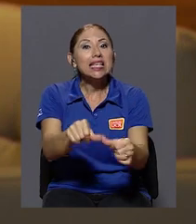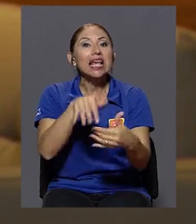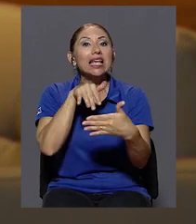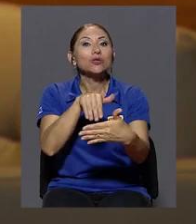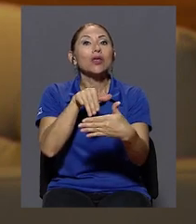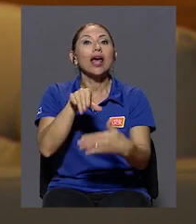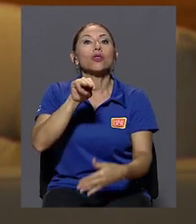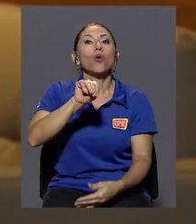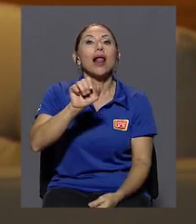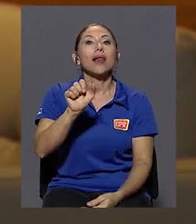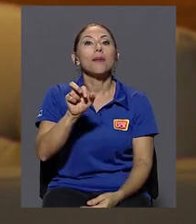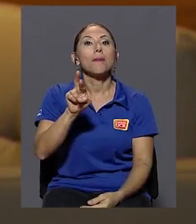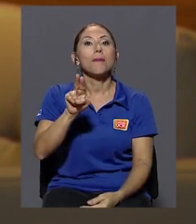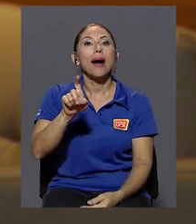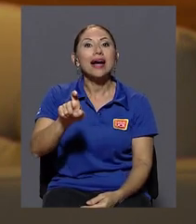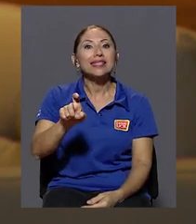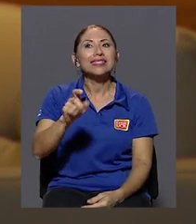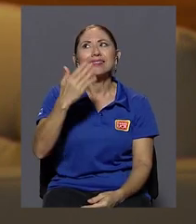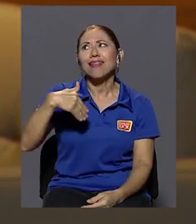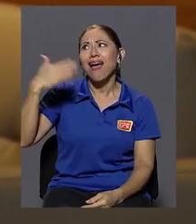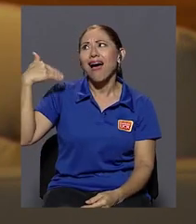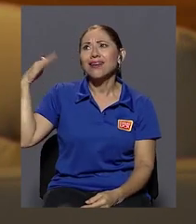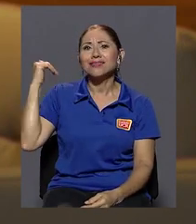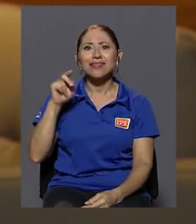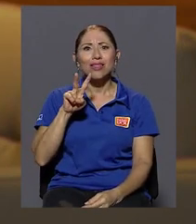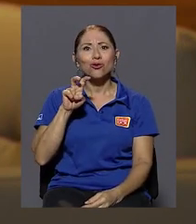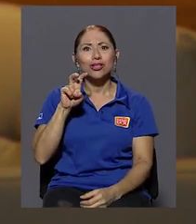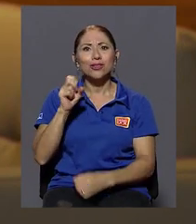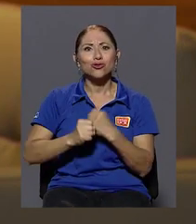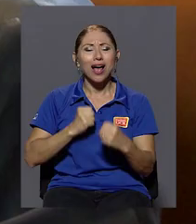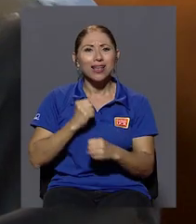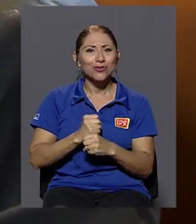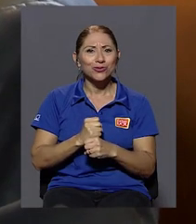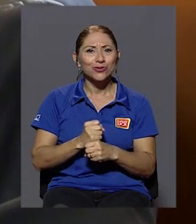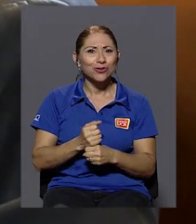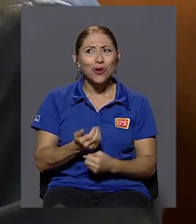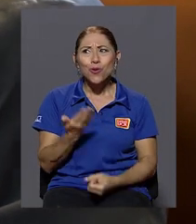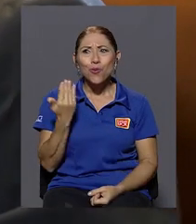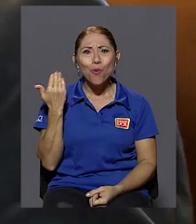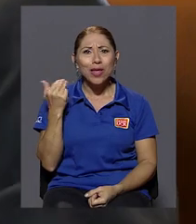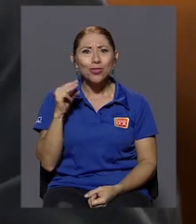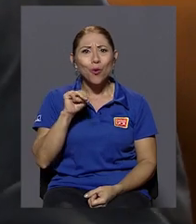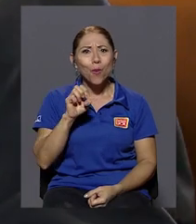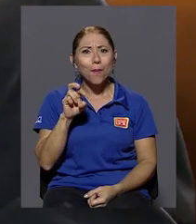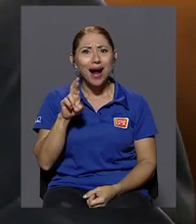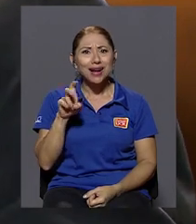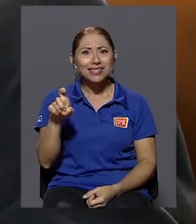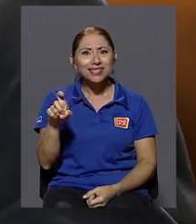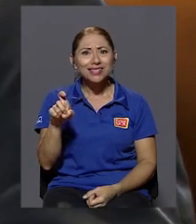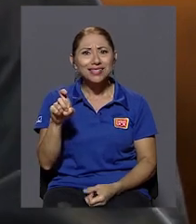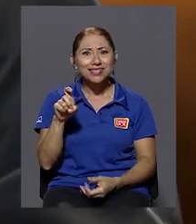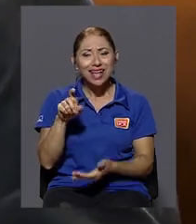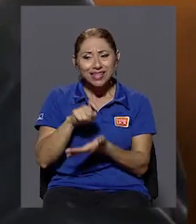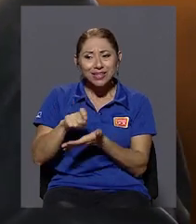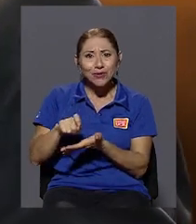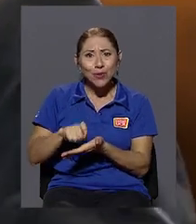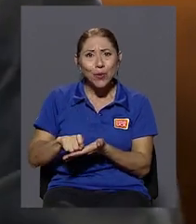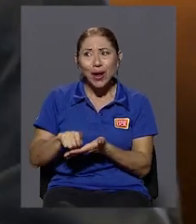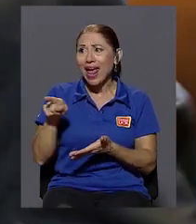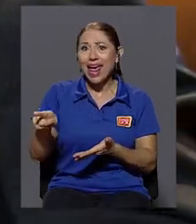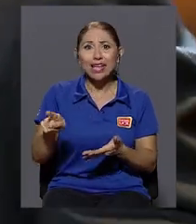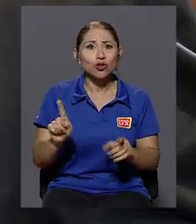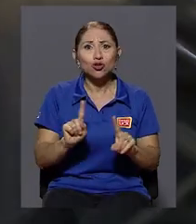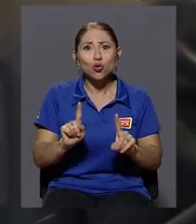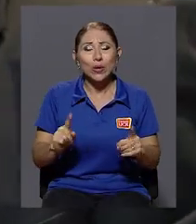hace 200 años, o de cuando Marx escribió sus... No están al día de lo que